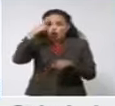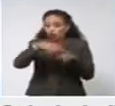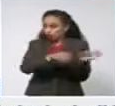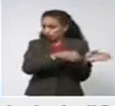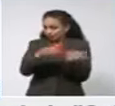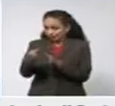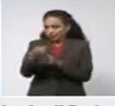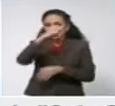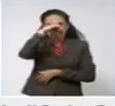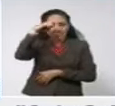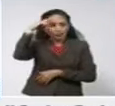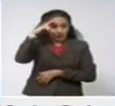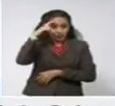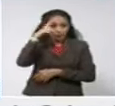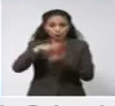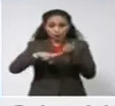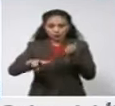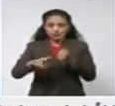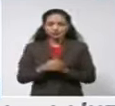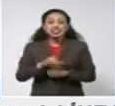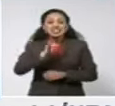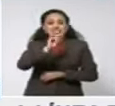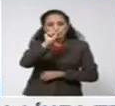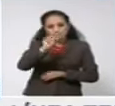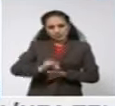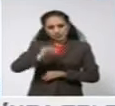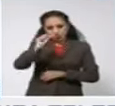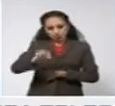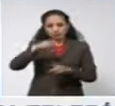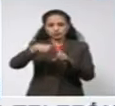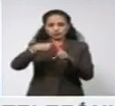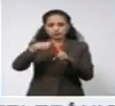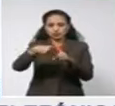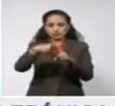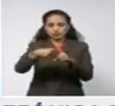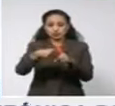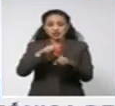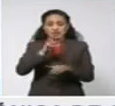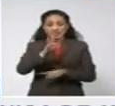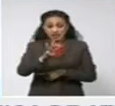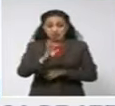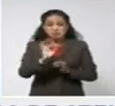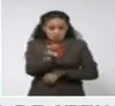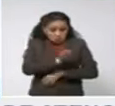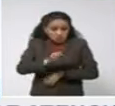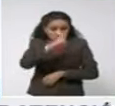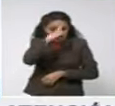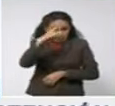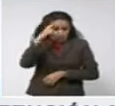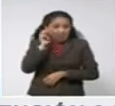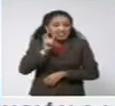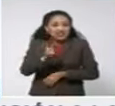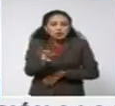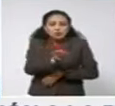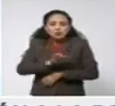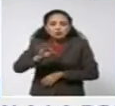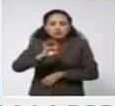se diagnostican 6 casos, 3 de Santi Espíritu y 3 del municipio